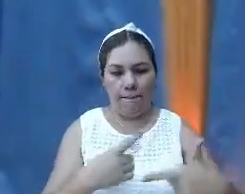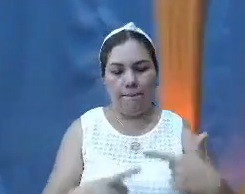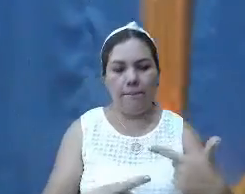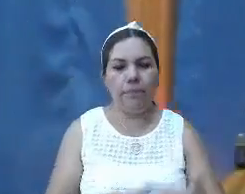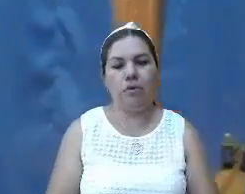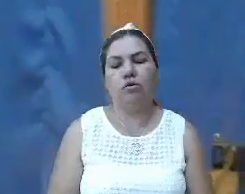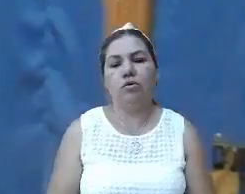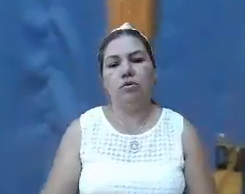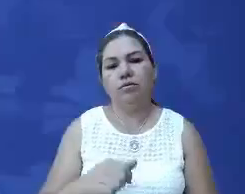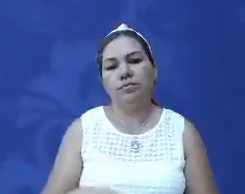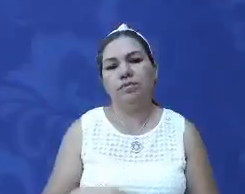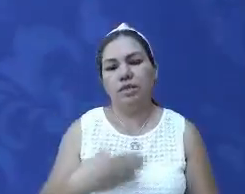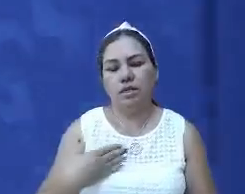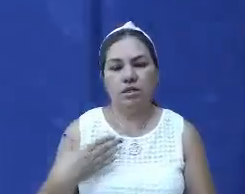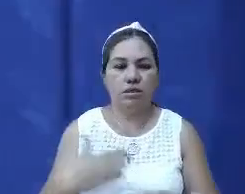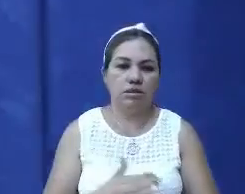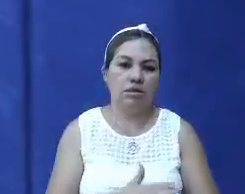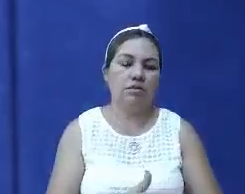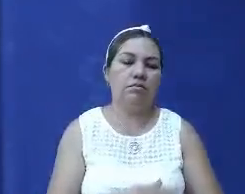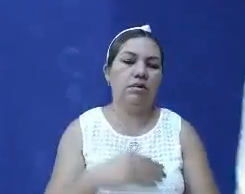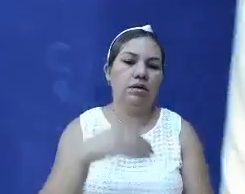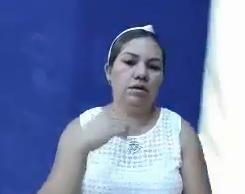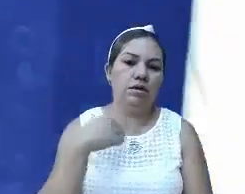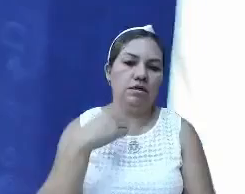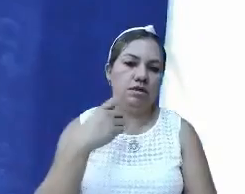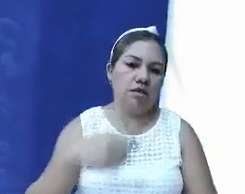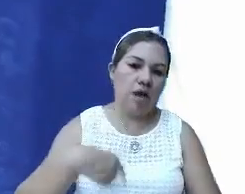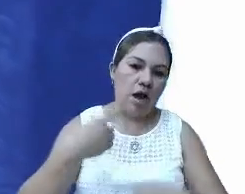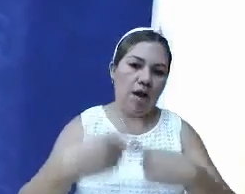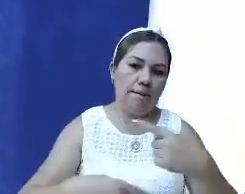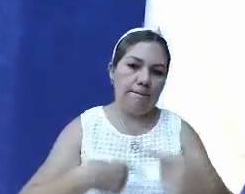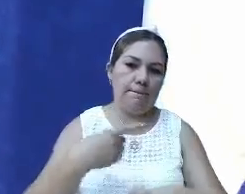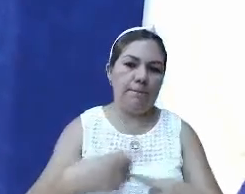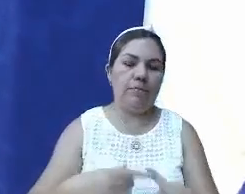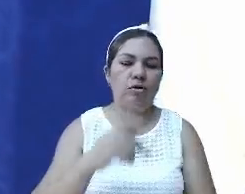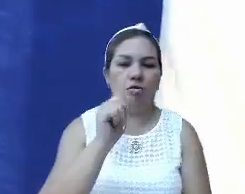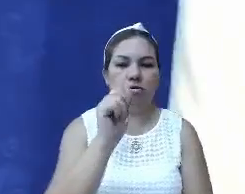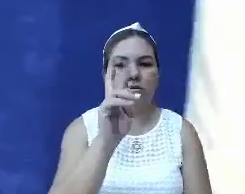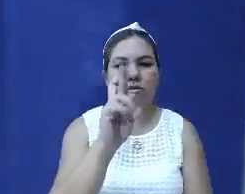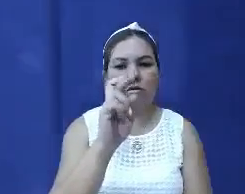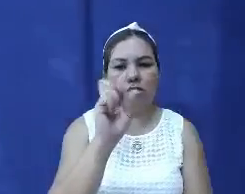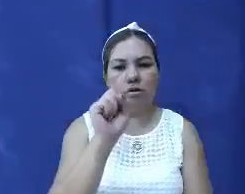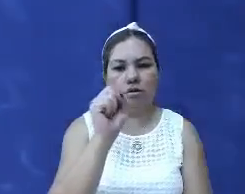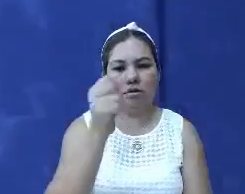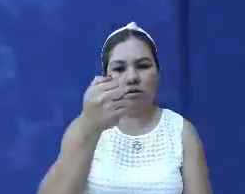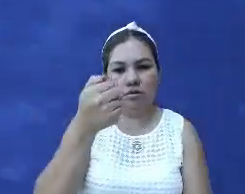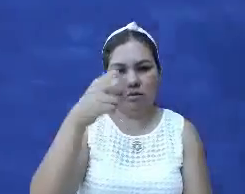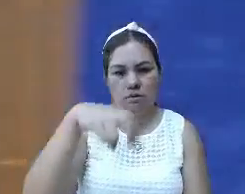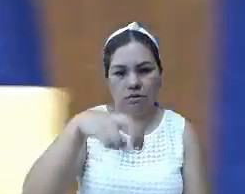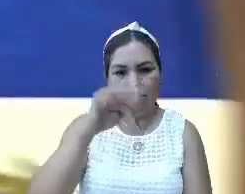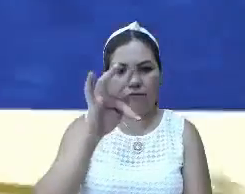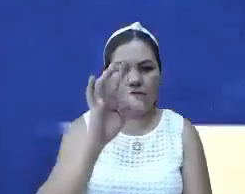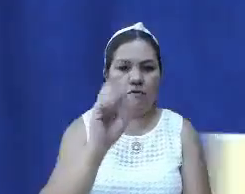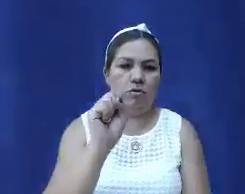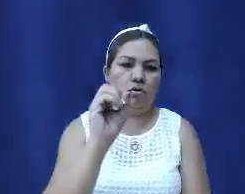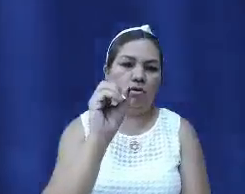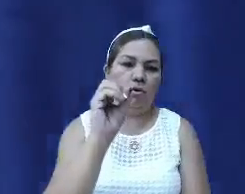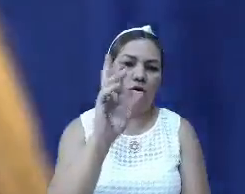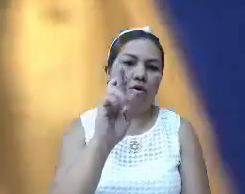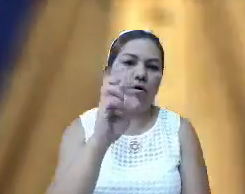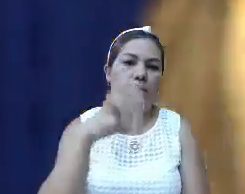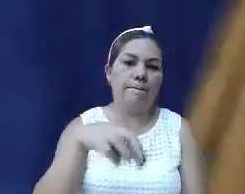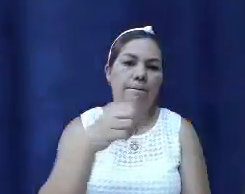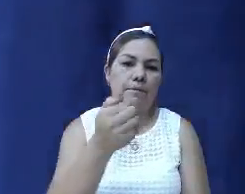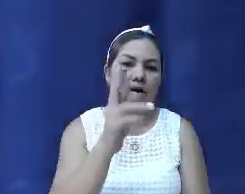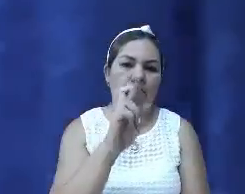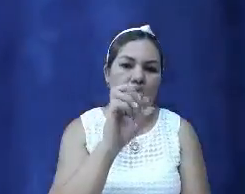siga transformándose, porque la venida de Cristo está cerca. Usted no viene a esta casa para perder su tiempo. Usted viene